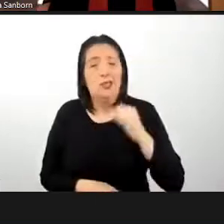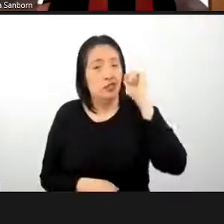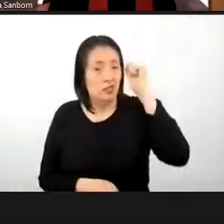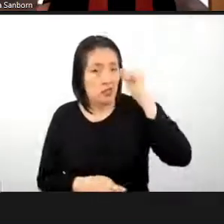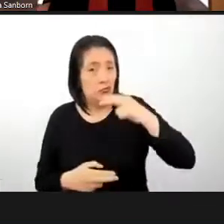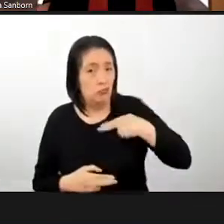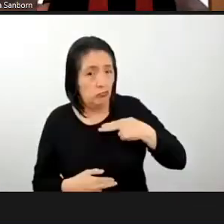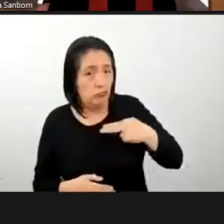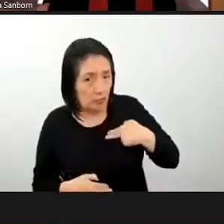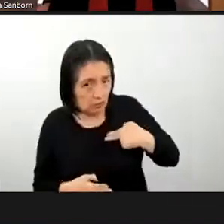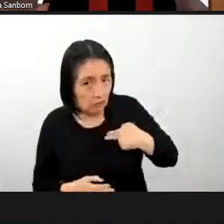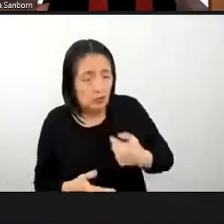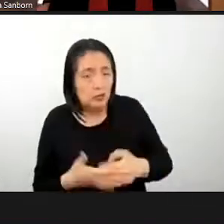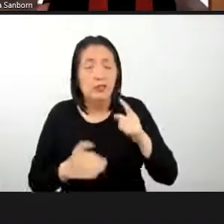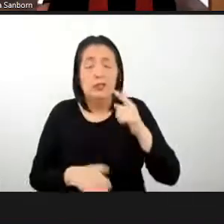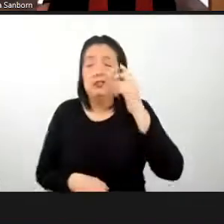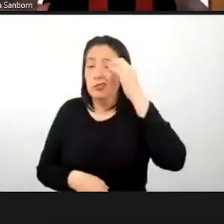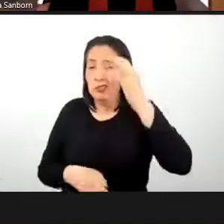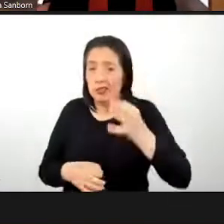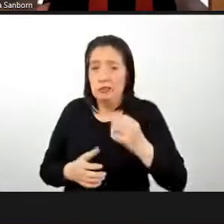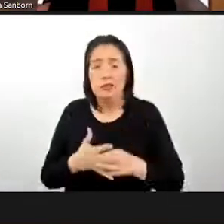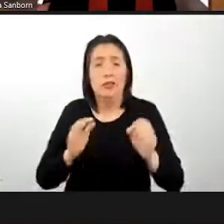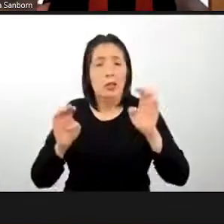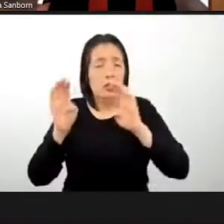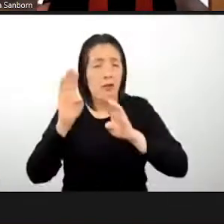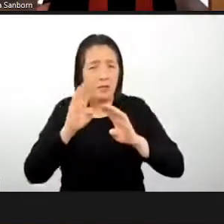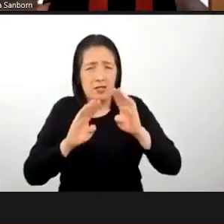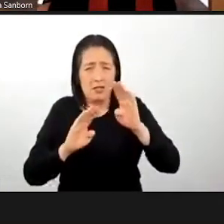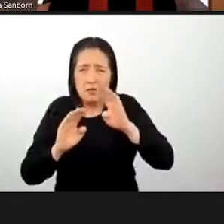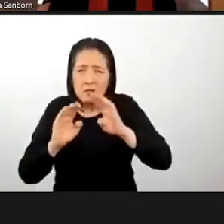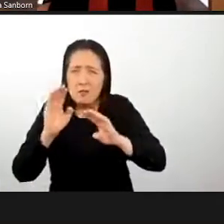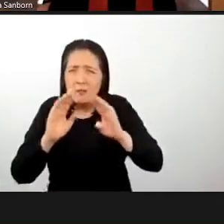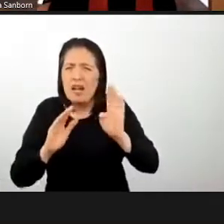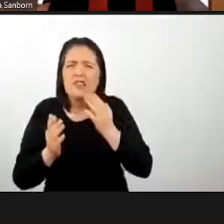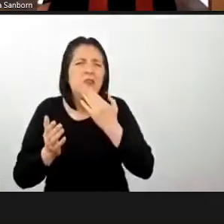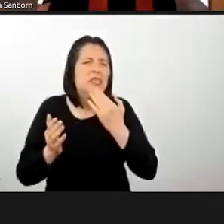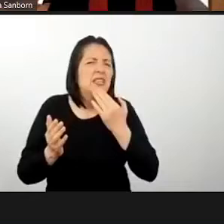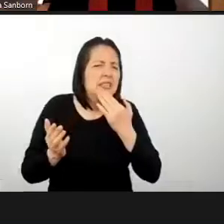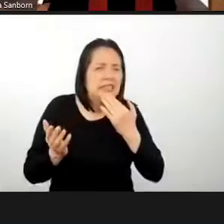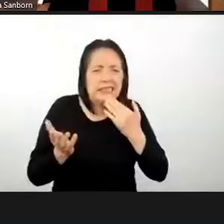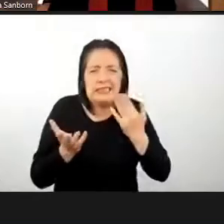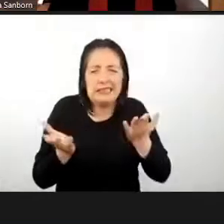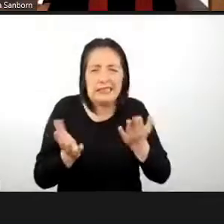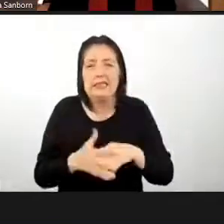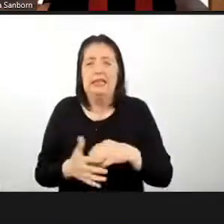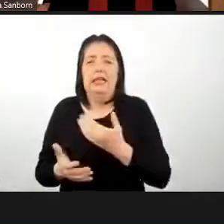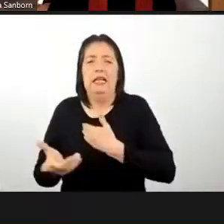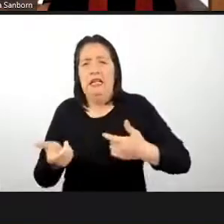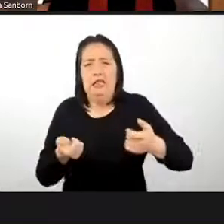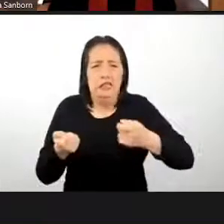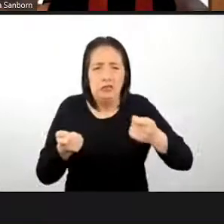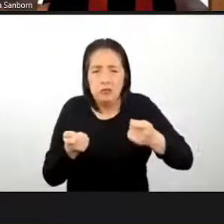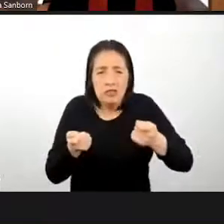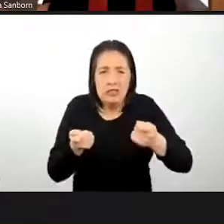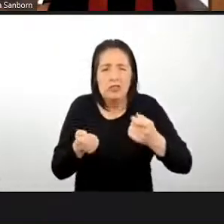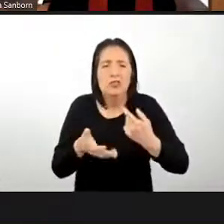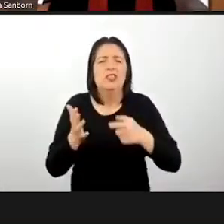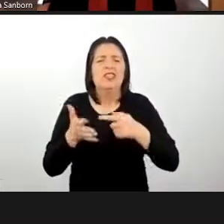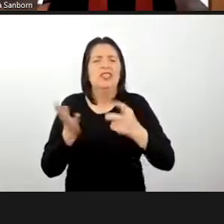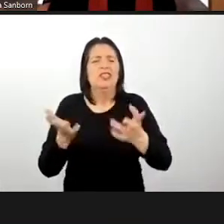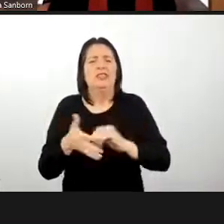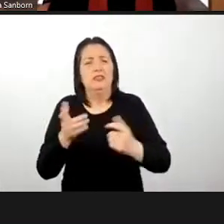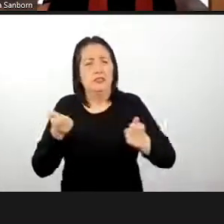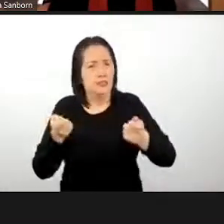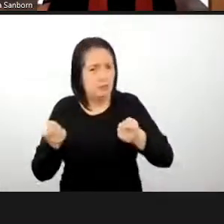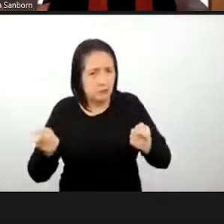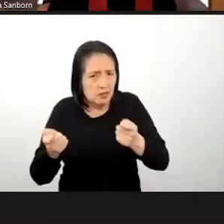yo creo que lo que ha preocupado a los ejecutivos, fundamentalmente, son los que han tomado las riendas